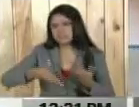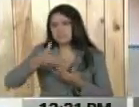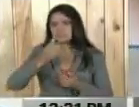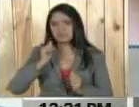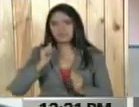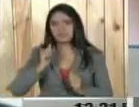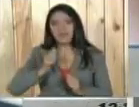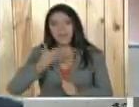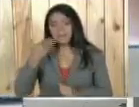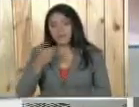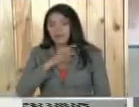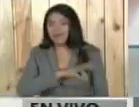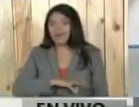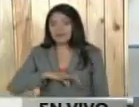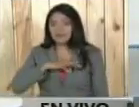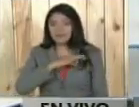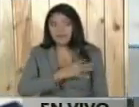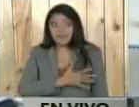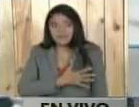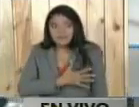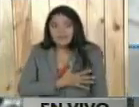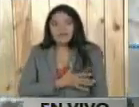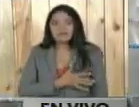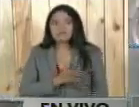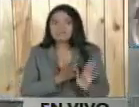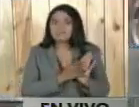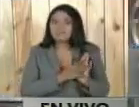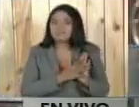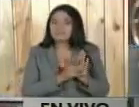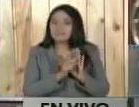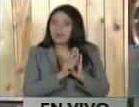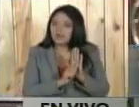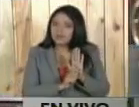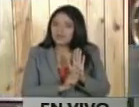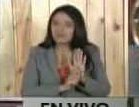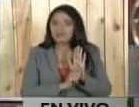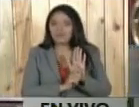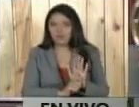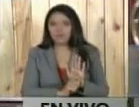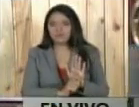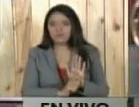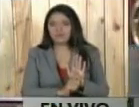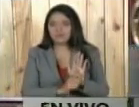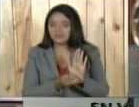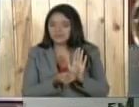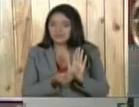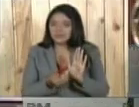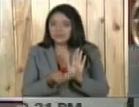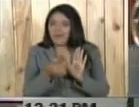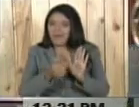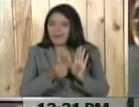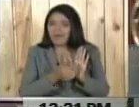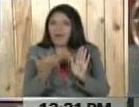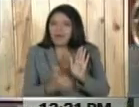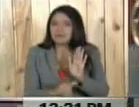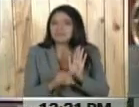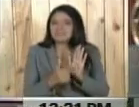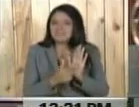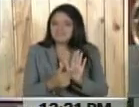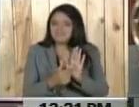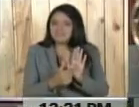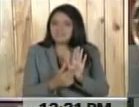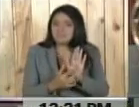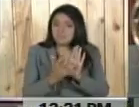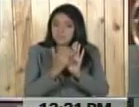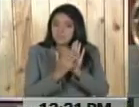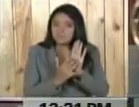el mayor espíritu de esta Constitución que vibra, que habla, que está viva, letra